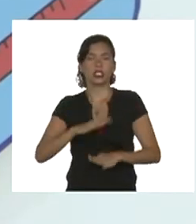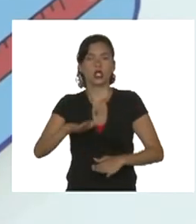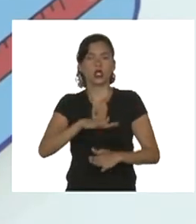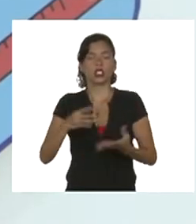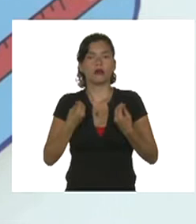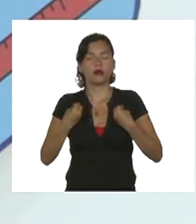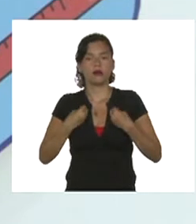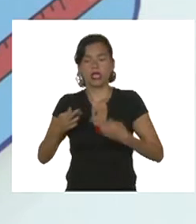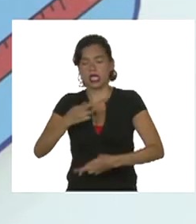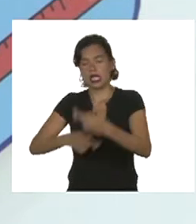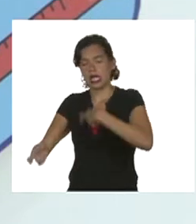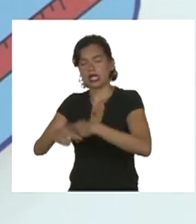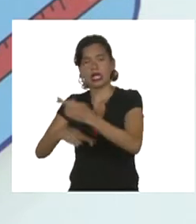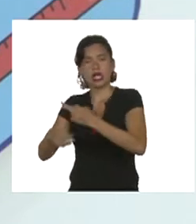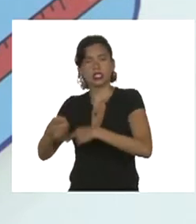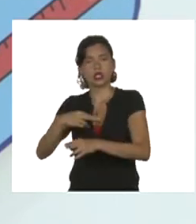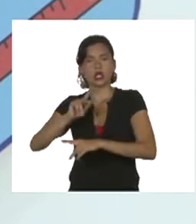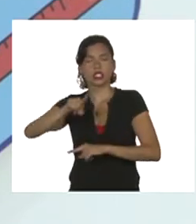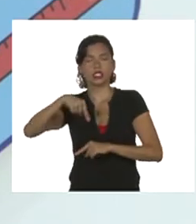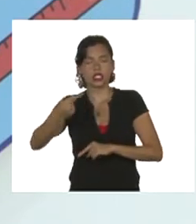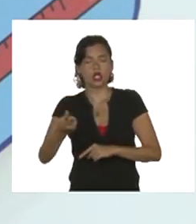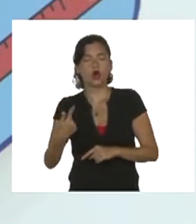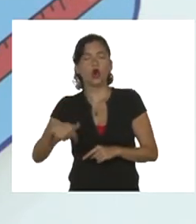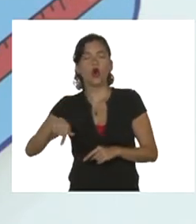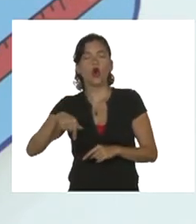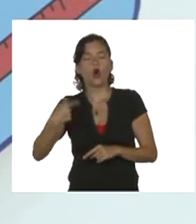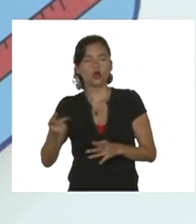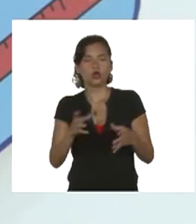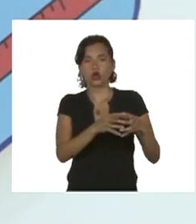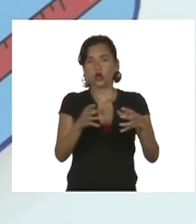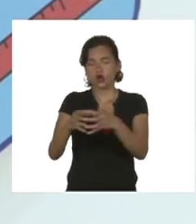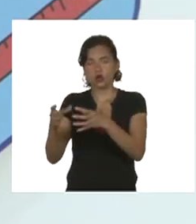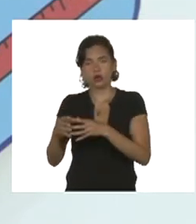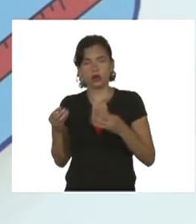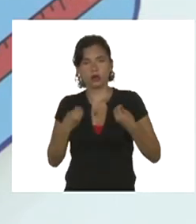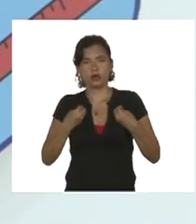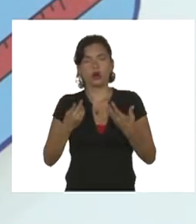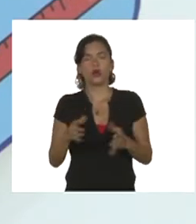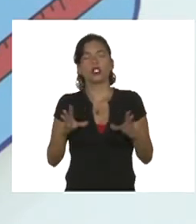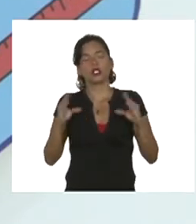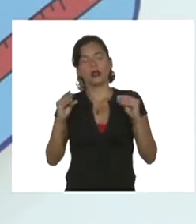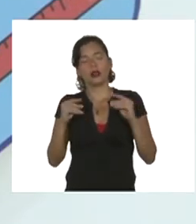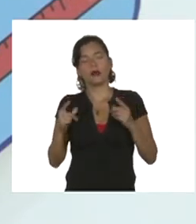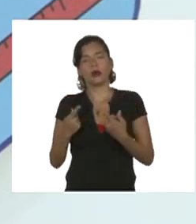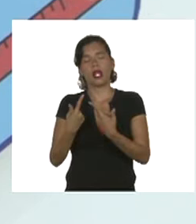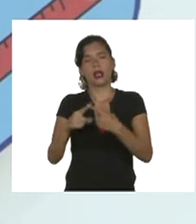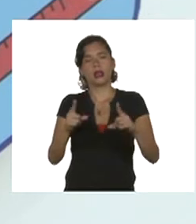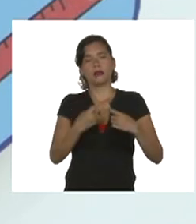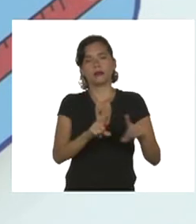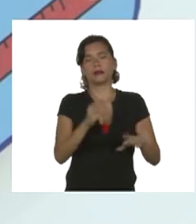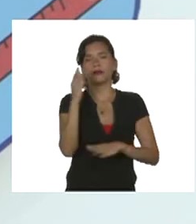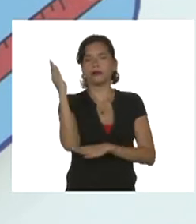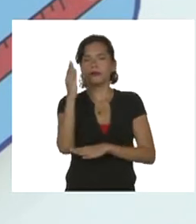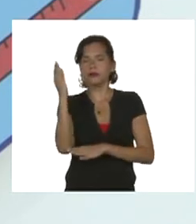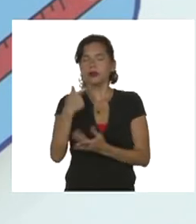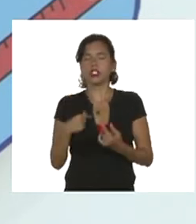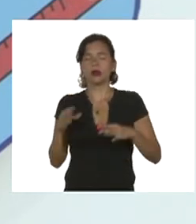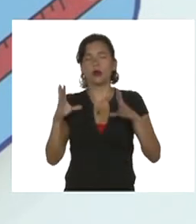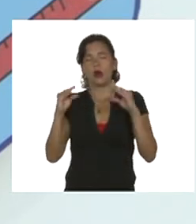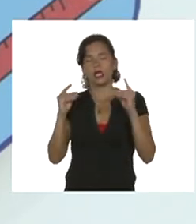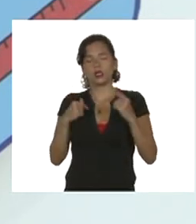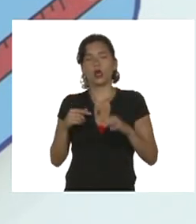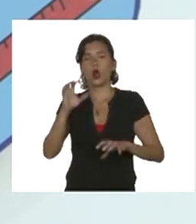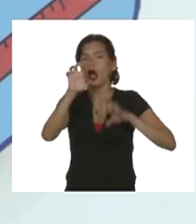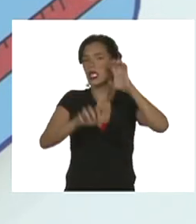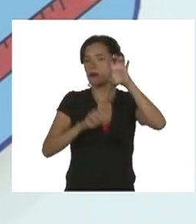y la relación que guardan con otras especies. Cuando hablamos de la biodiversidad, estamos hablando desde los animales más